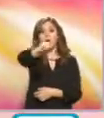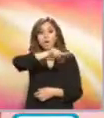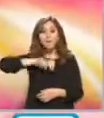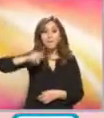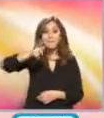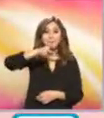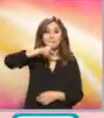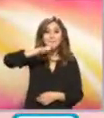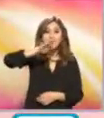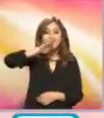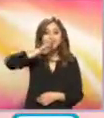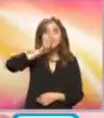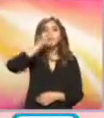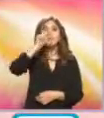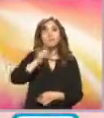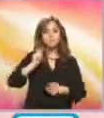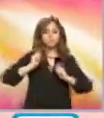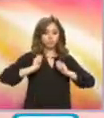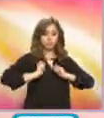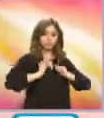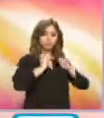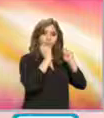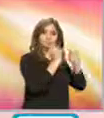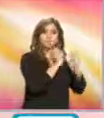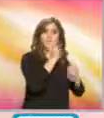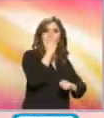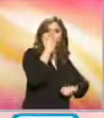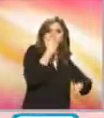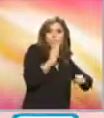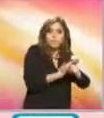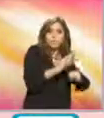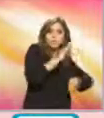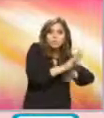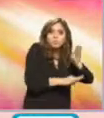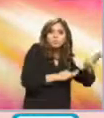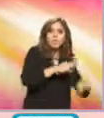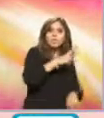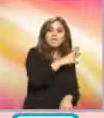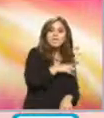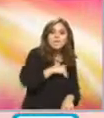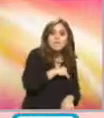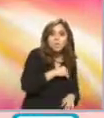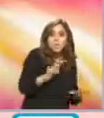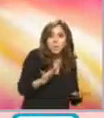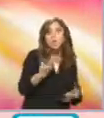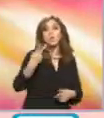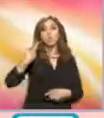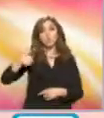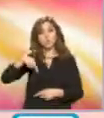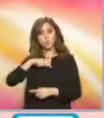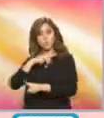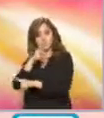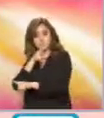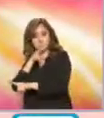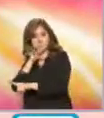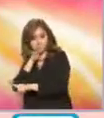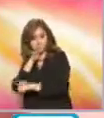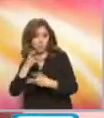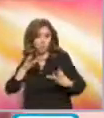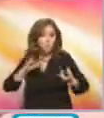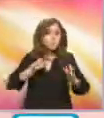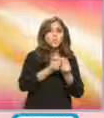gran responsabilidad que le estamos delegando al profesor y colaboráramos en conjunto en este binomio